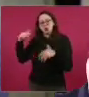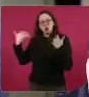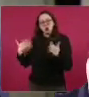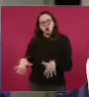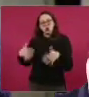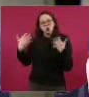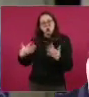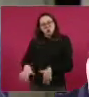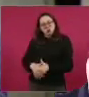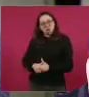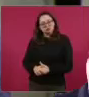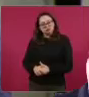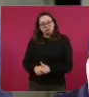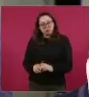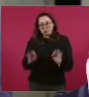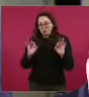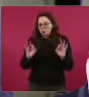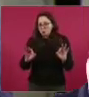Todavía